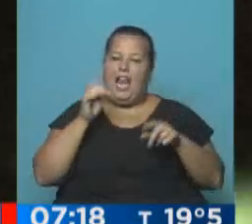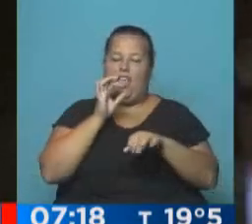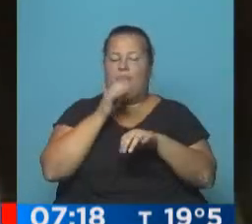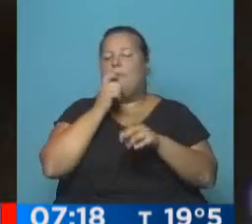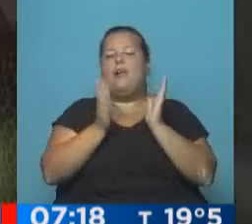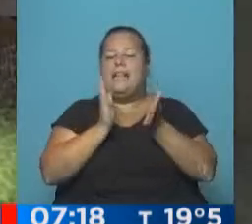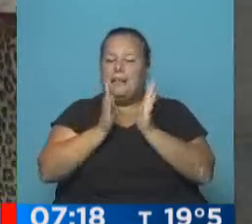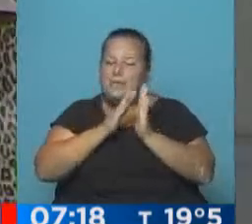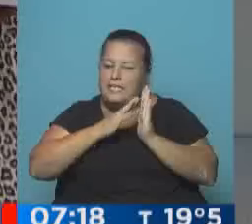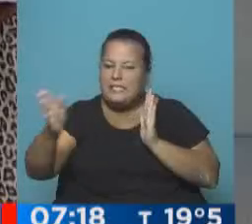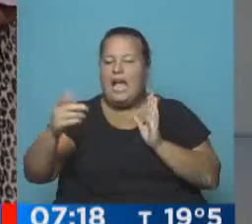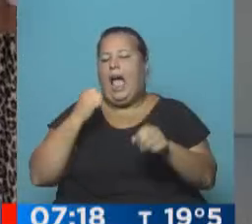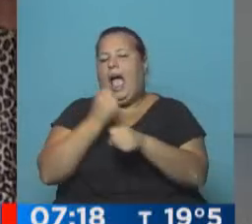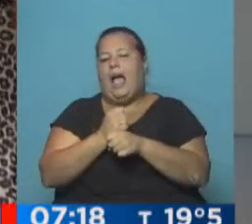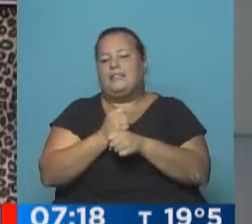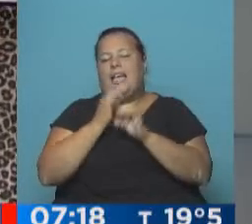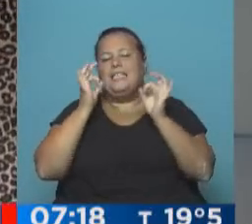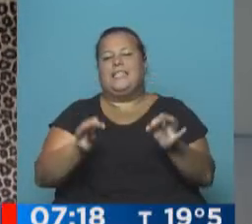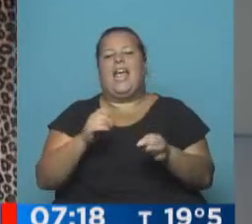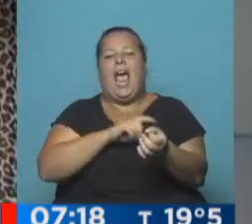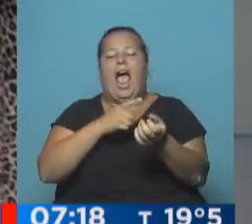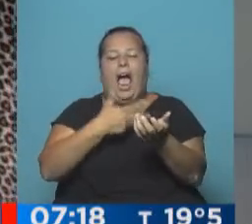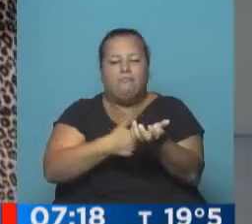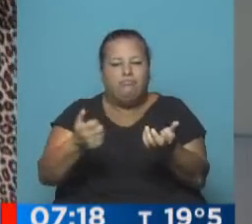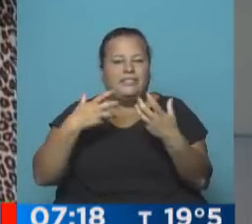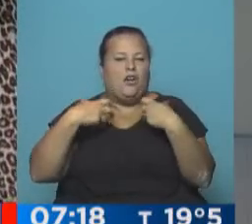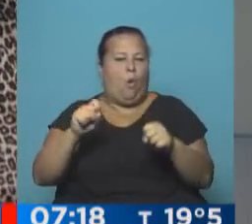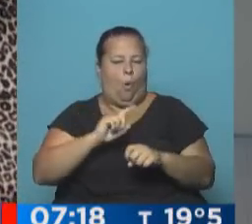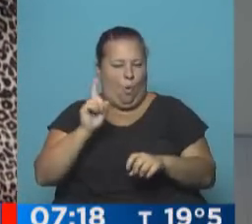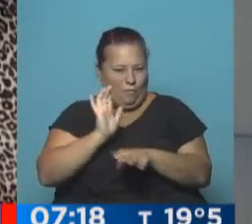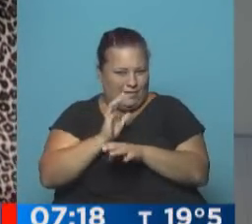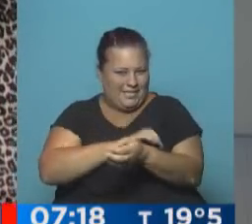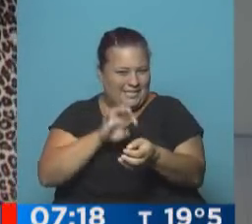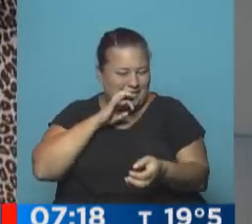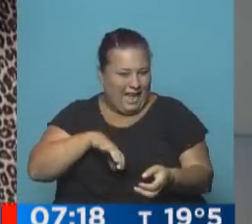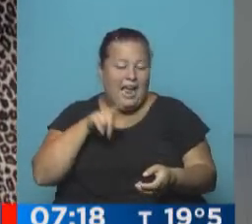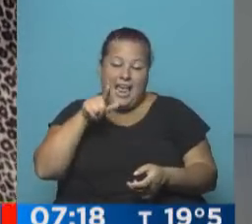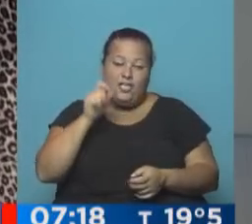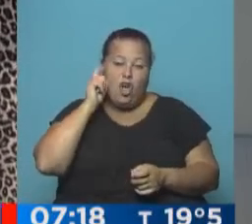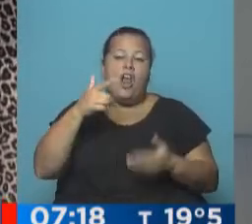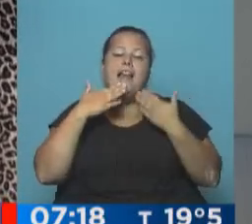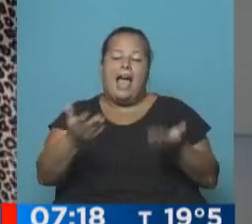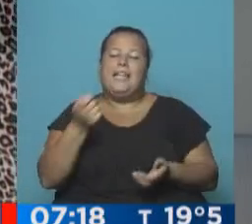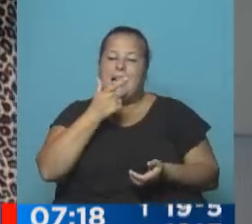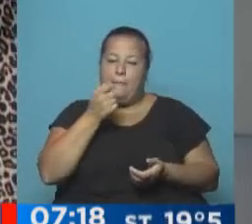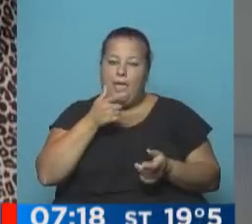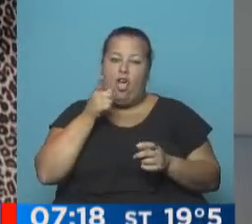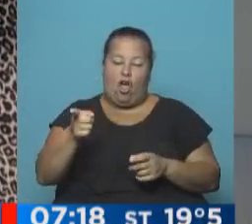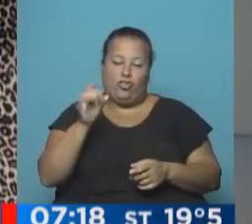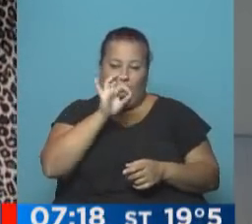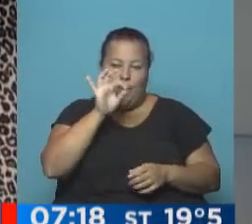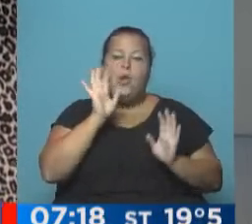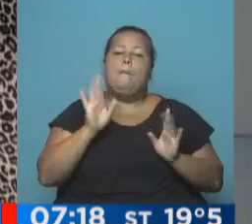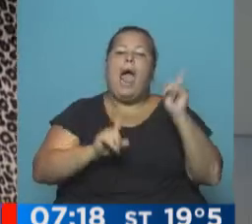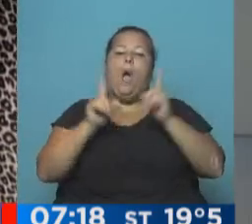es decir llegar a prácticamente que la carga viral sea indetectable en sangre eso se logra a través de los antivirales pero el problema es